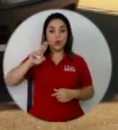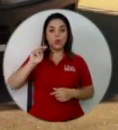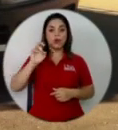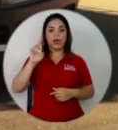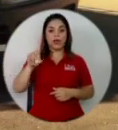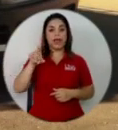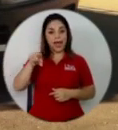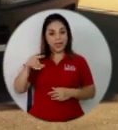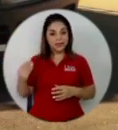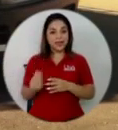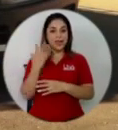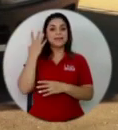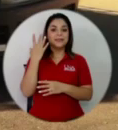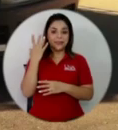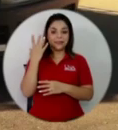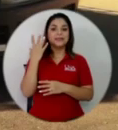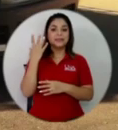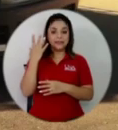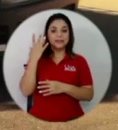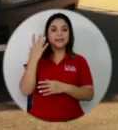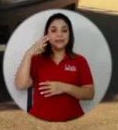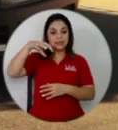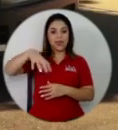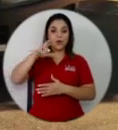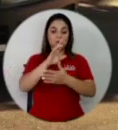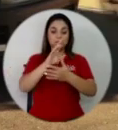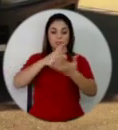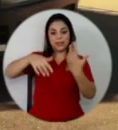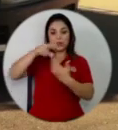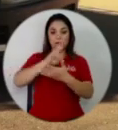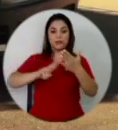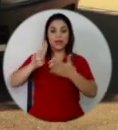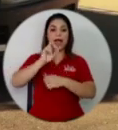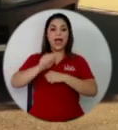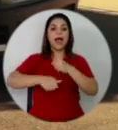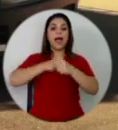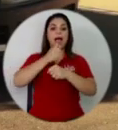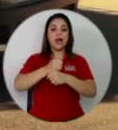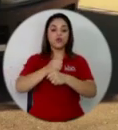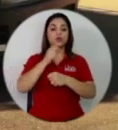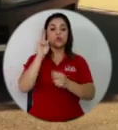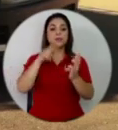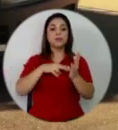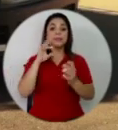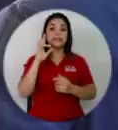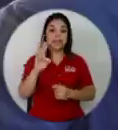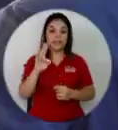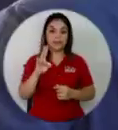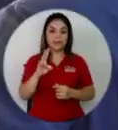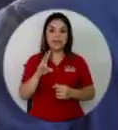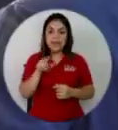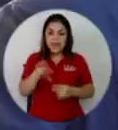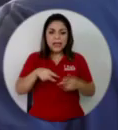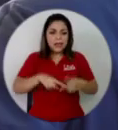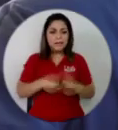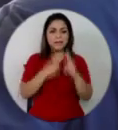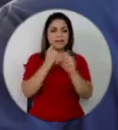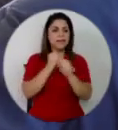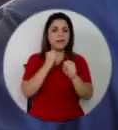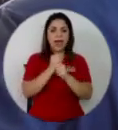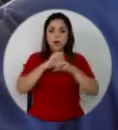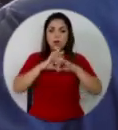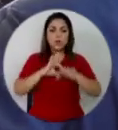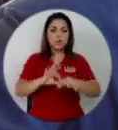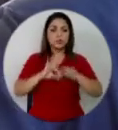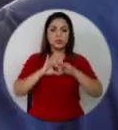UNED donde nace la sede interuniversitaria en el año 2007. Y ahí comienzan a trabajar conjuntamente todas las universidades.